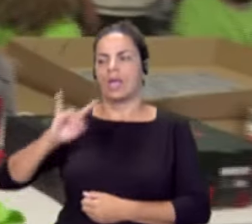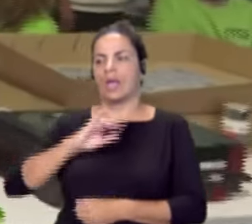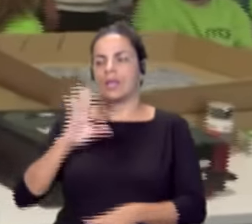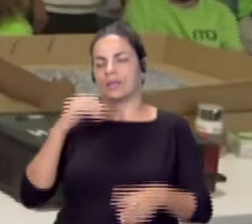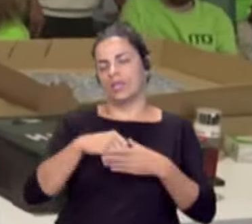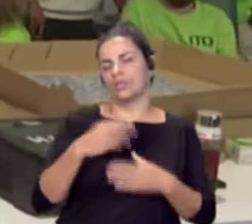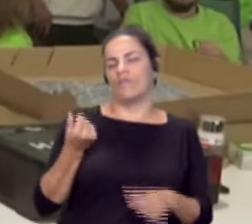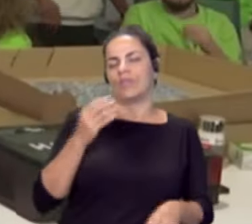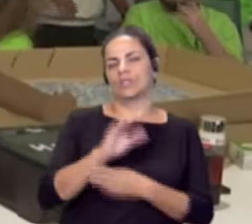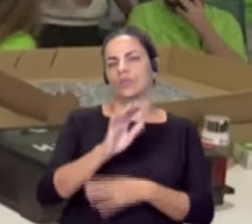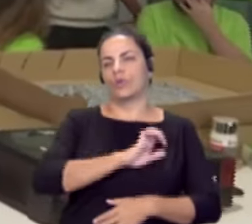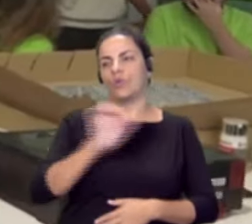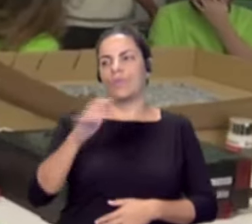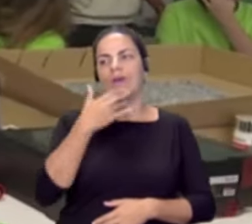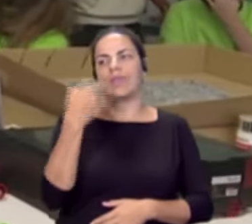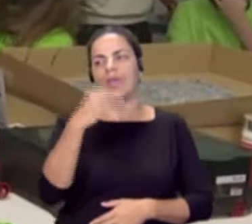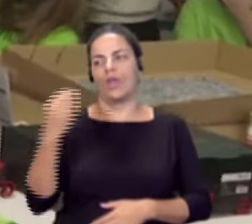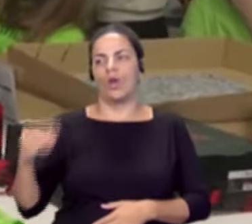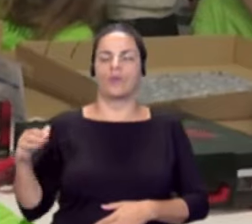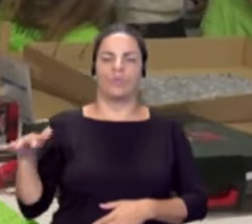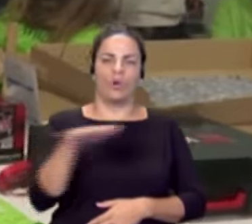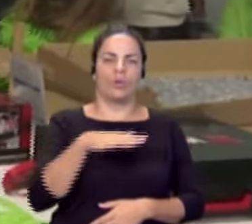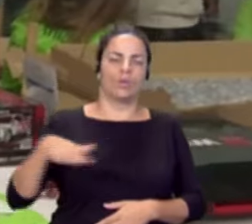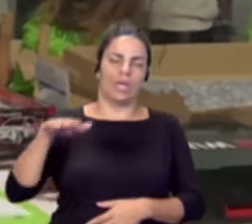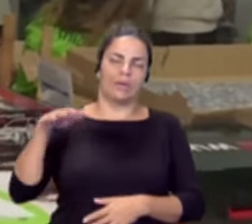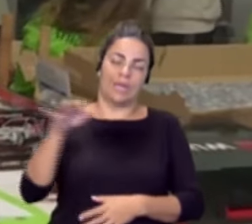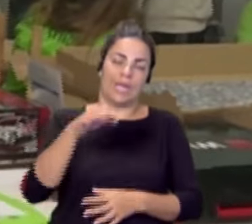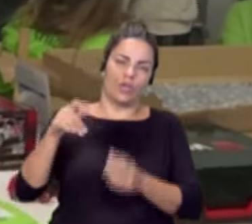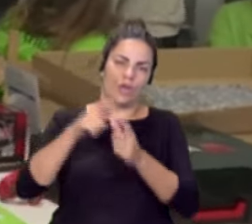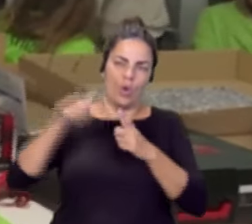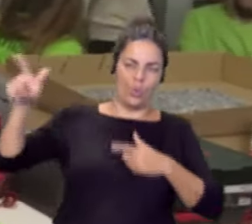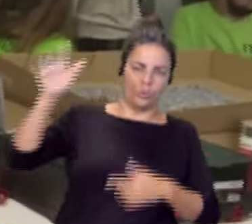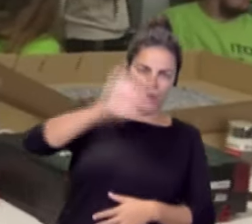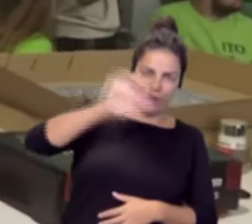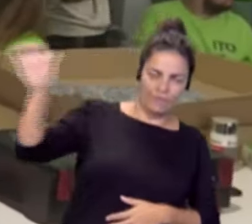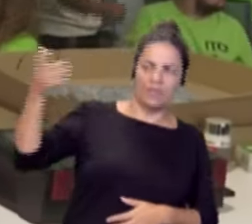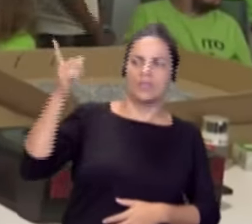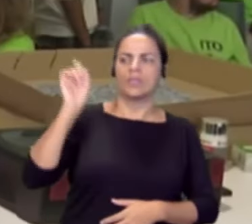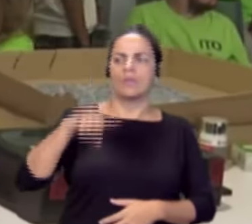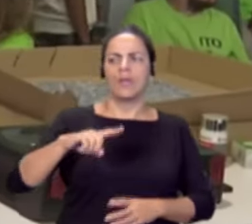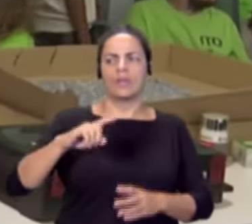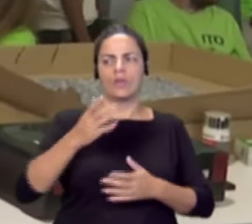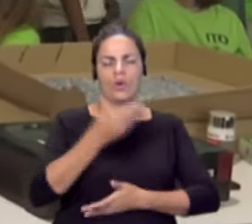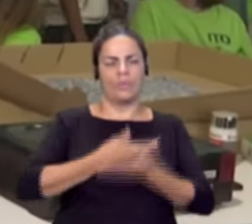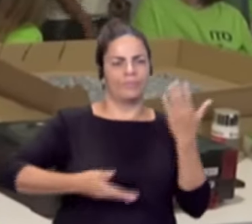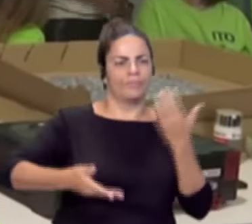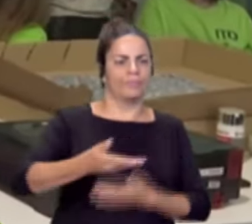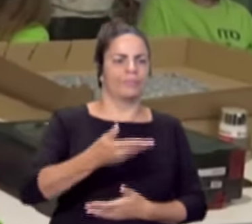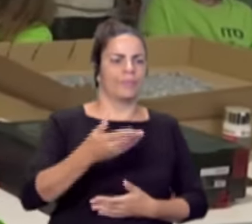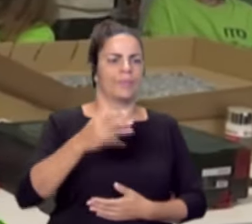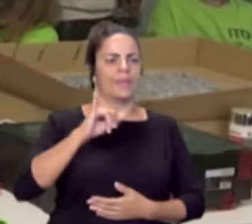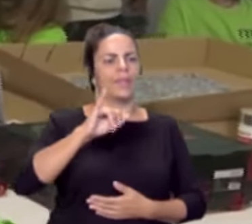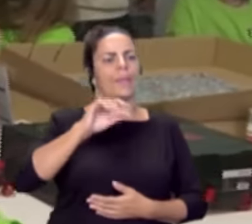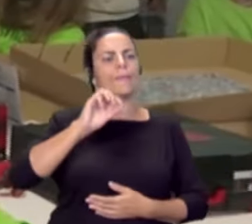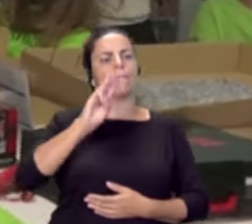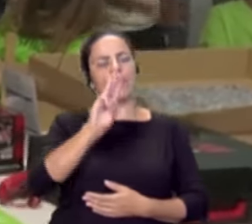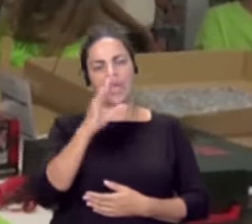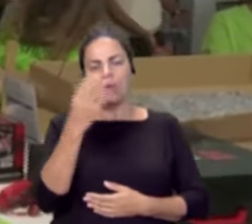de jóvenes por las regiones ultraperiféricas. Tenemos también la colaboración de ITQ, de la Escuela de Ingeniería Industrial, y tenemos